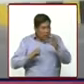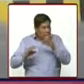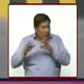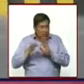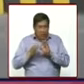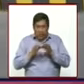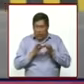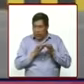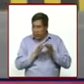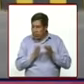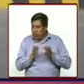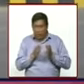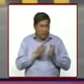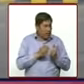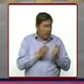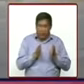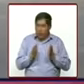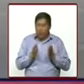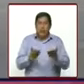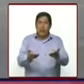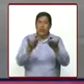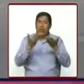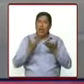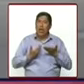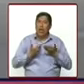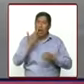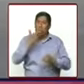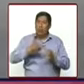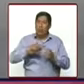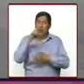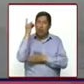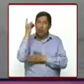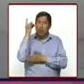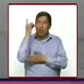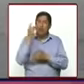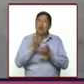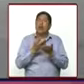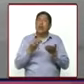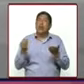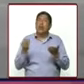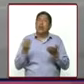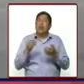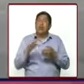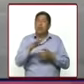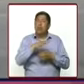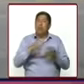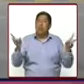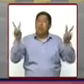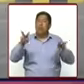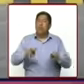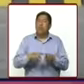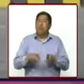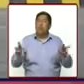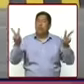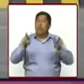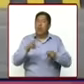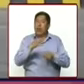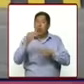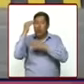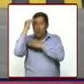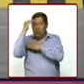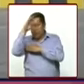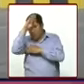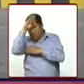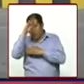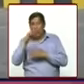y alternativas para poder abastecer de combustible al país, en especialmente las regiones del Valle y del Oriente, donde